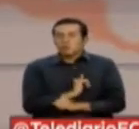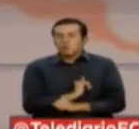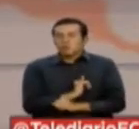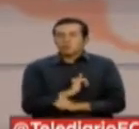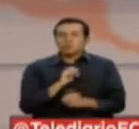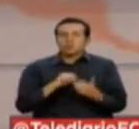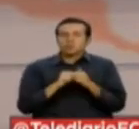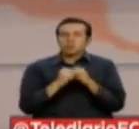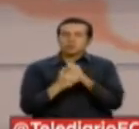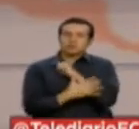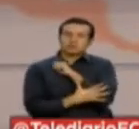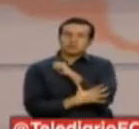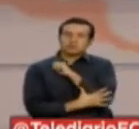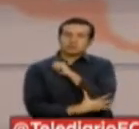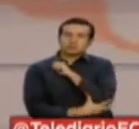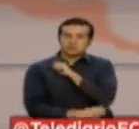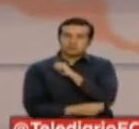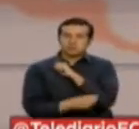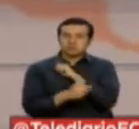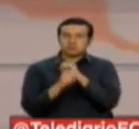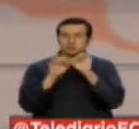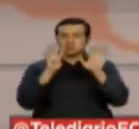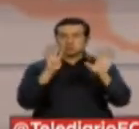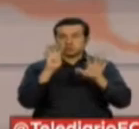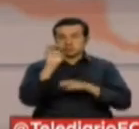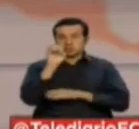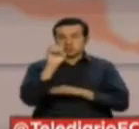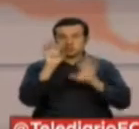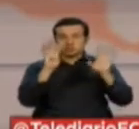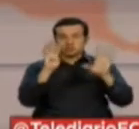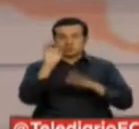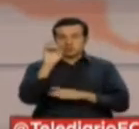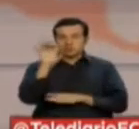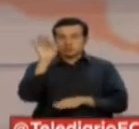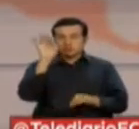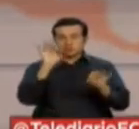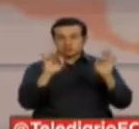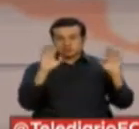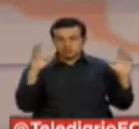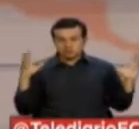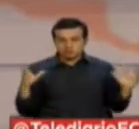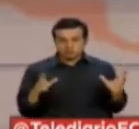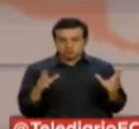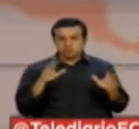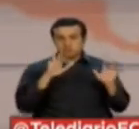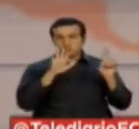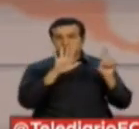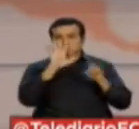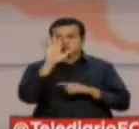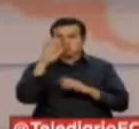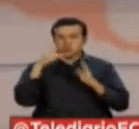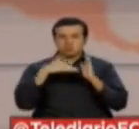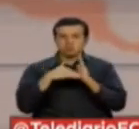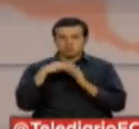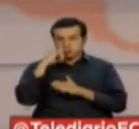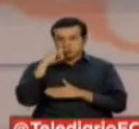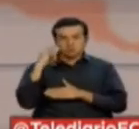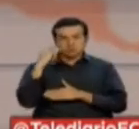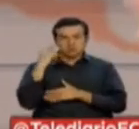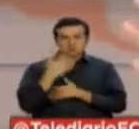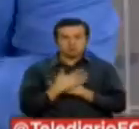evidentemente pobreza. Así se eligieron 90 cantones para este año, para los 65 mil niños. ¿Cuál es el mapa de